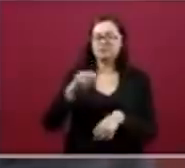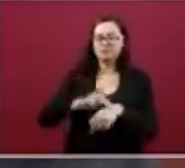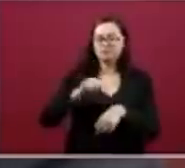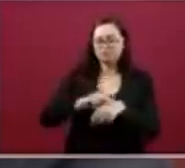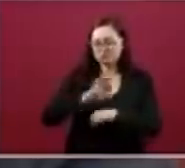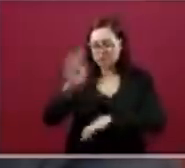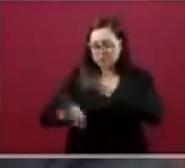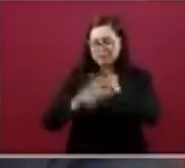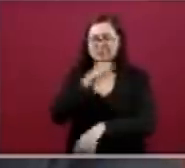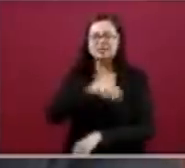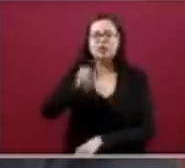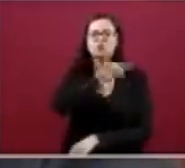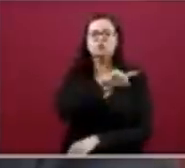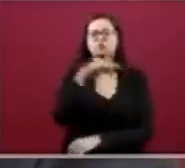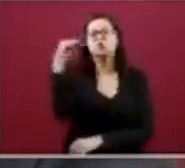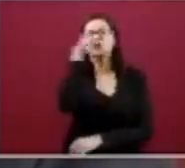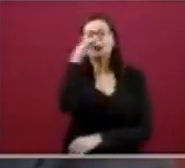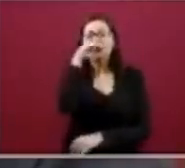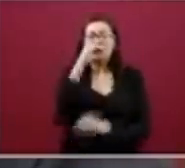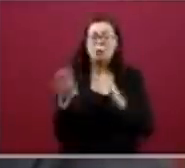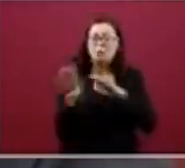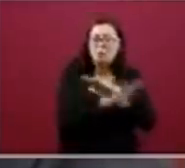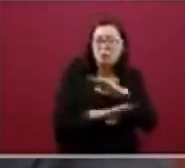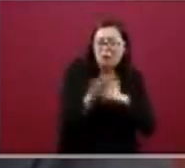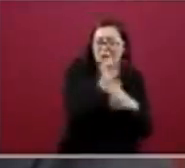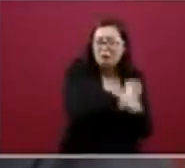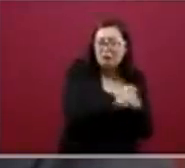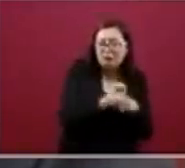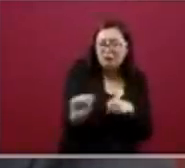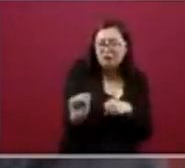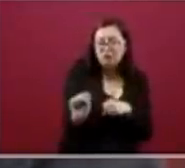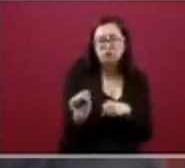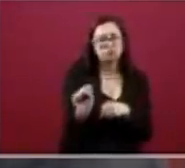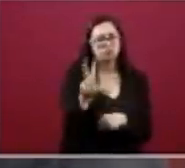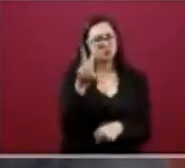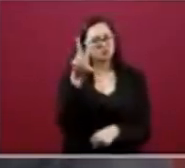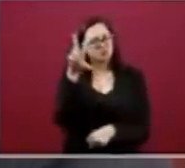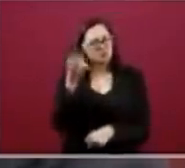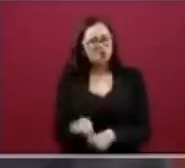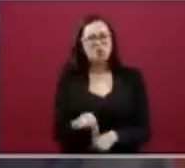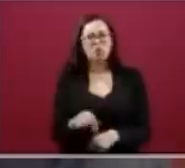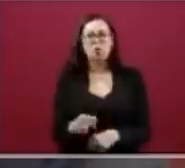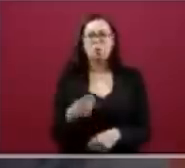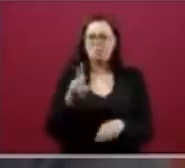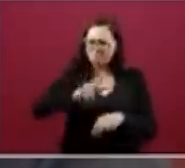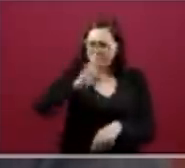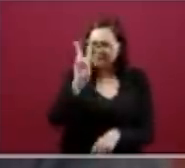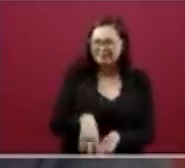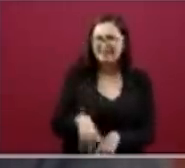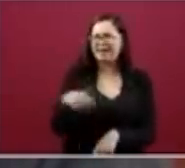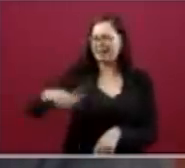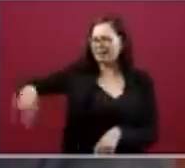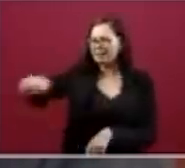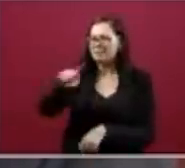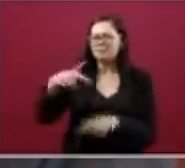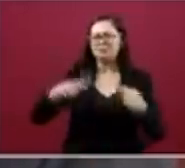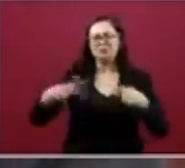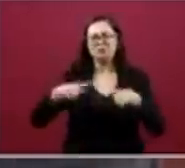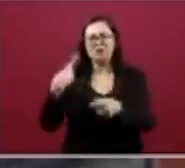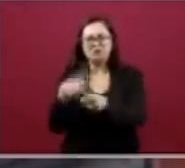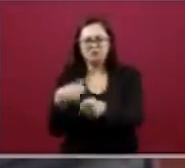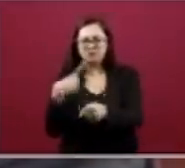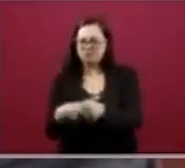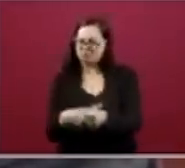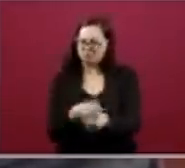en la salud, y no cuadro básico, sino que el que se enferme tenga el